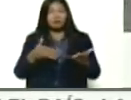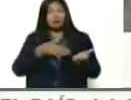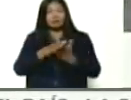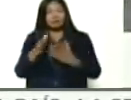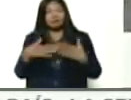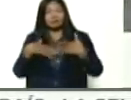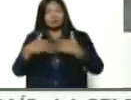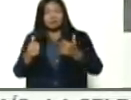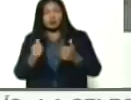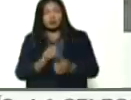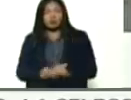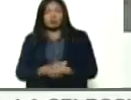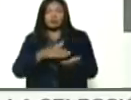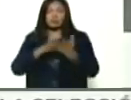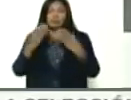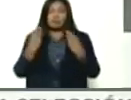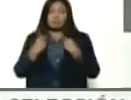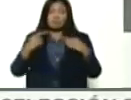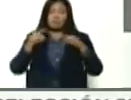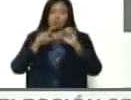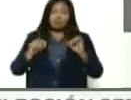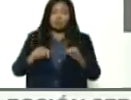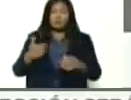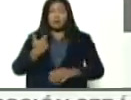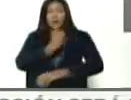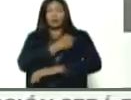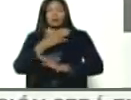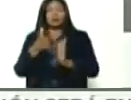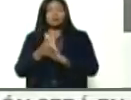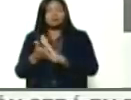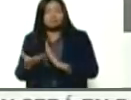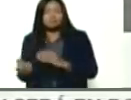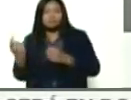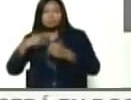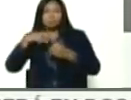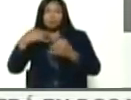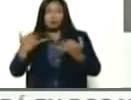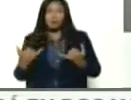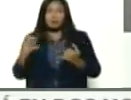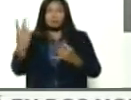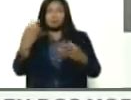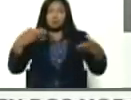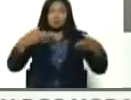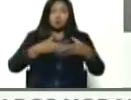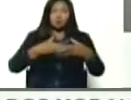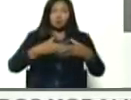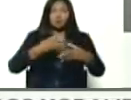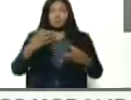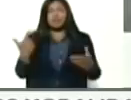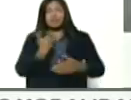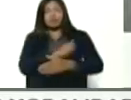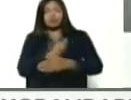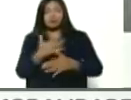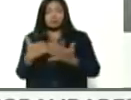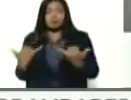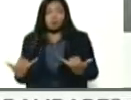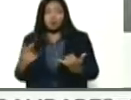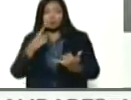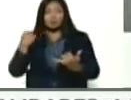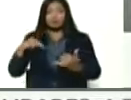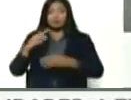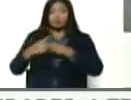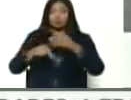y garantía de vida esta vacuna presidente se incorporan a la segunda fase de vacunación que estuvimos